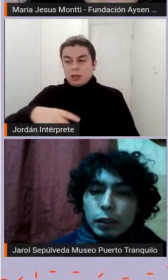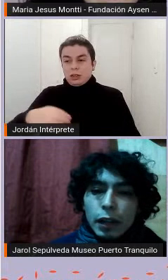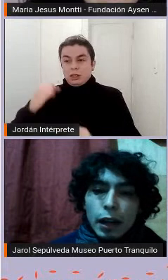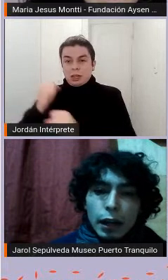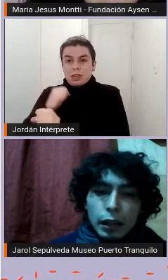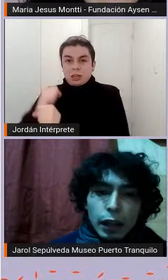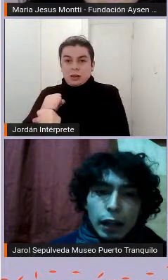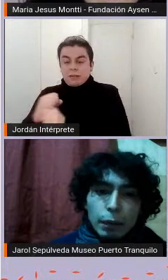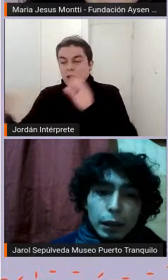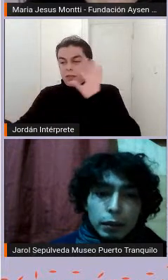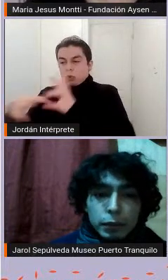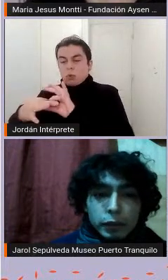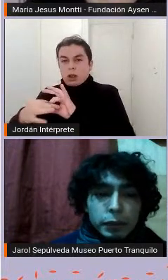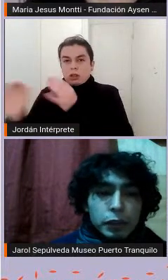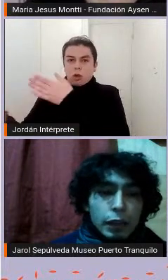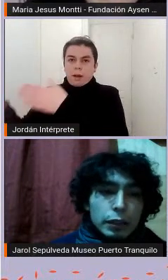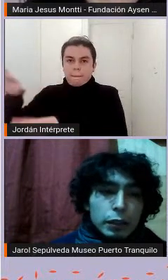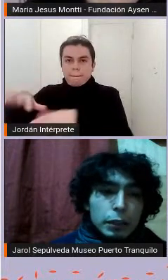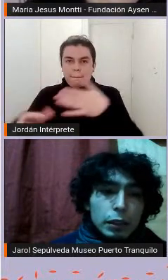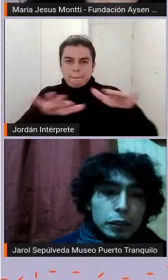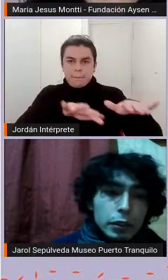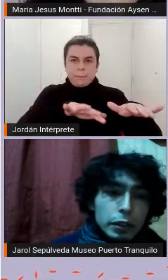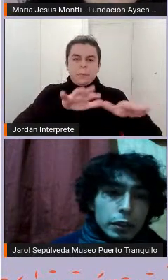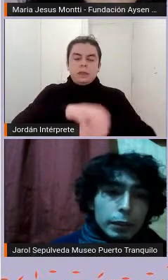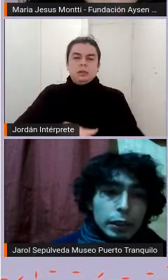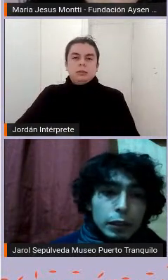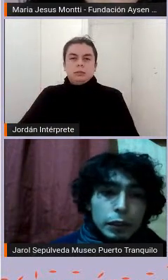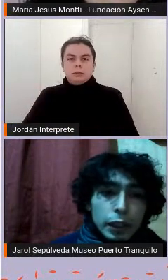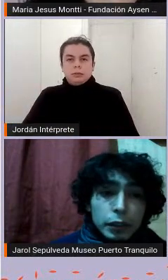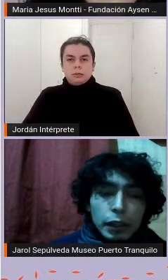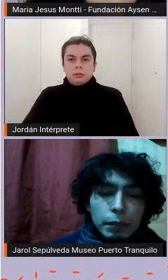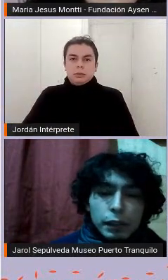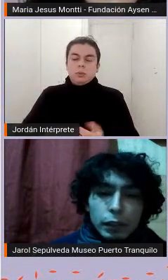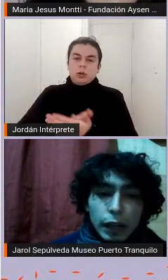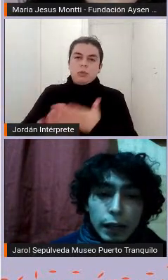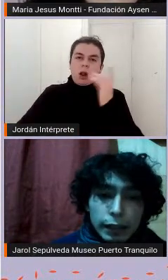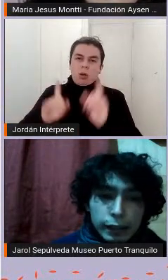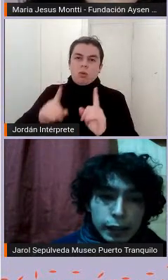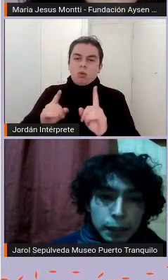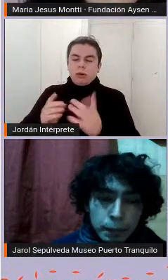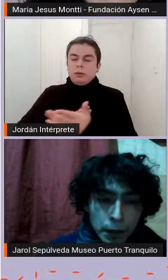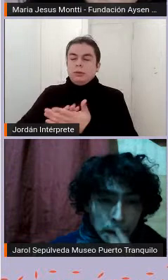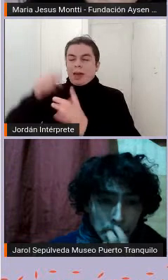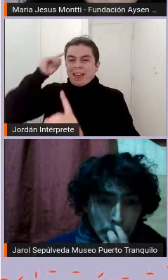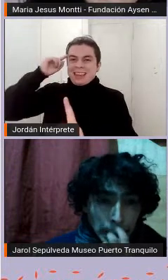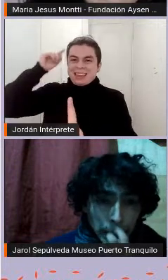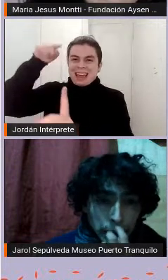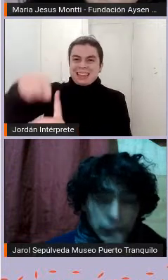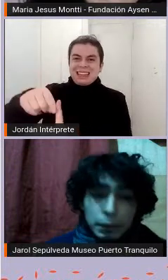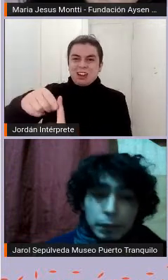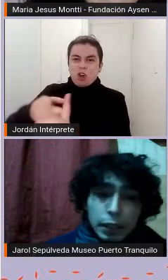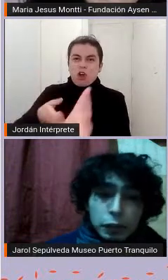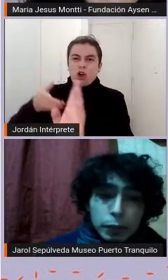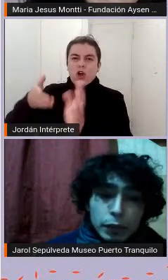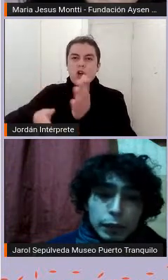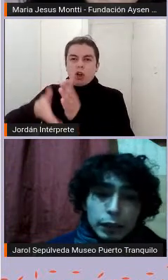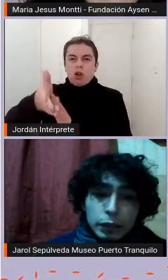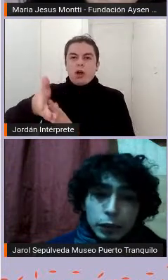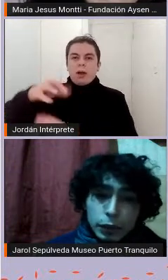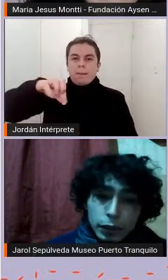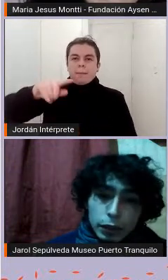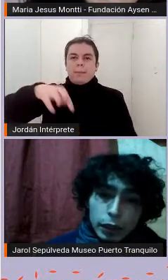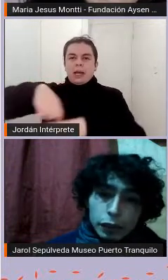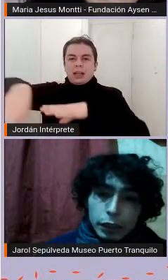torno al mar, como se mencionaba anteriormente, los chicos de Destino Patagonia y otras empresas locales, etc. También viene a sumar un